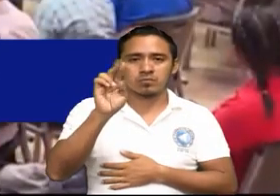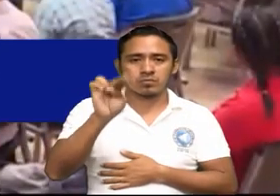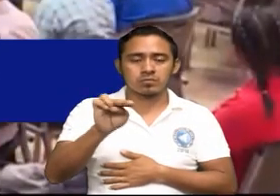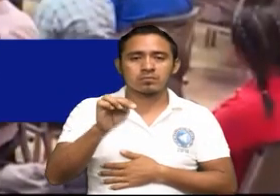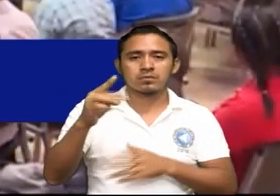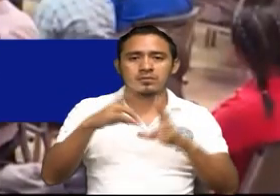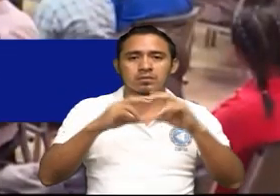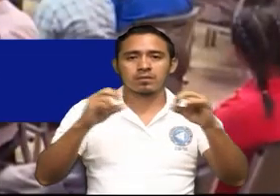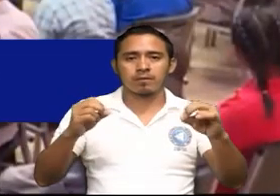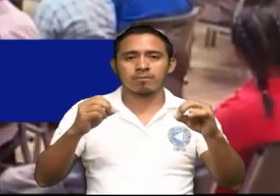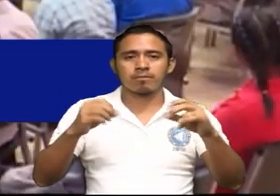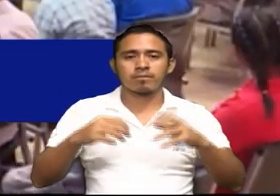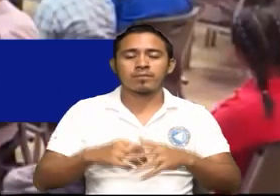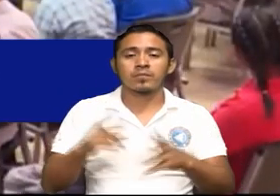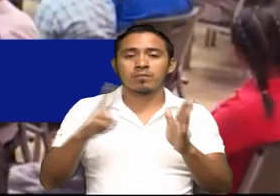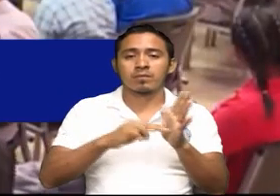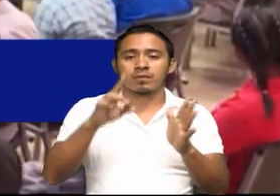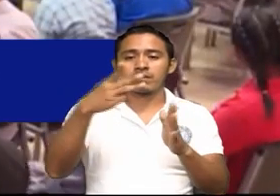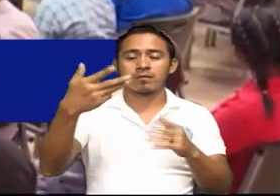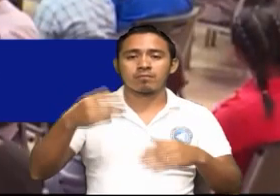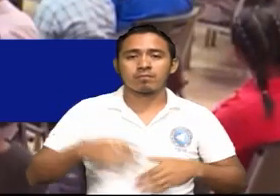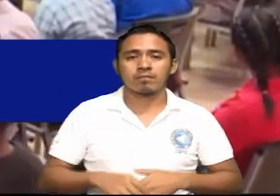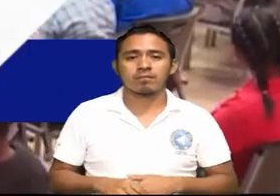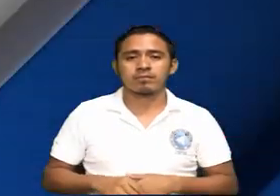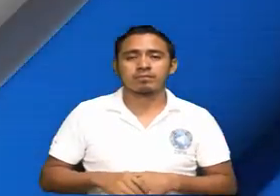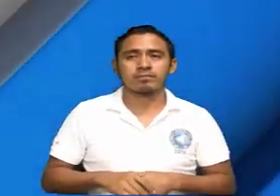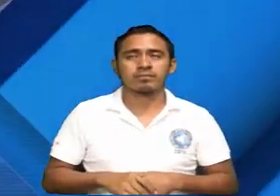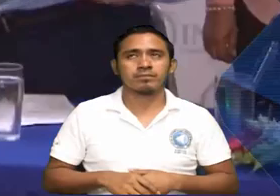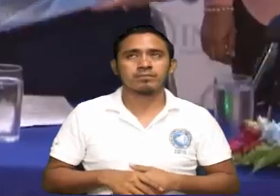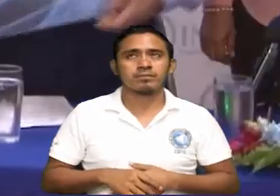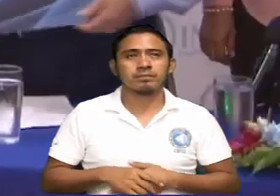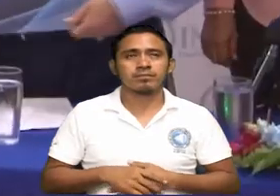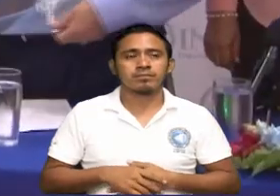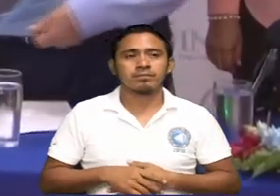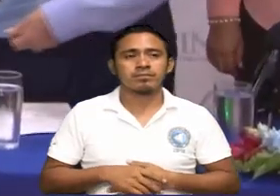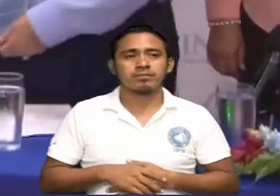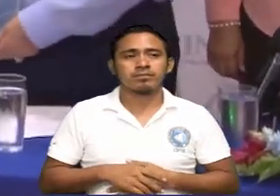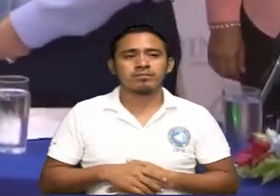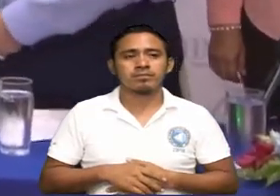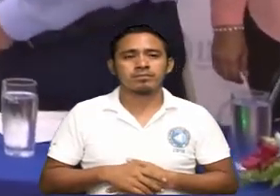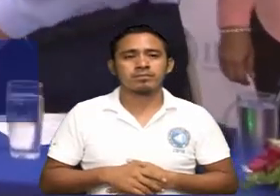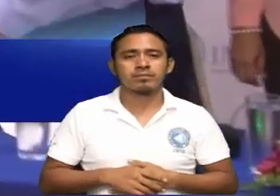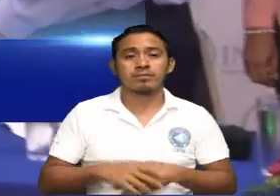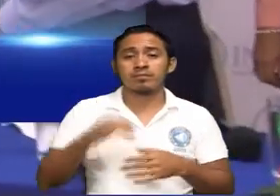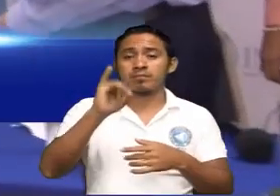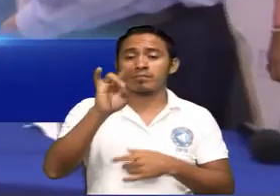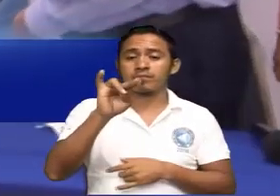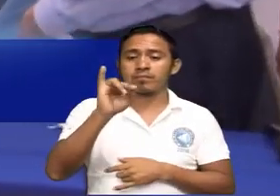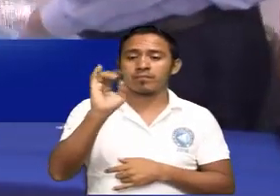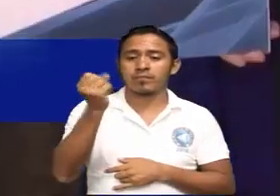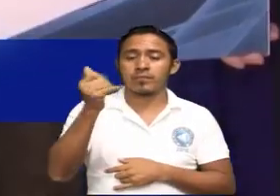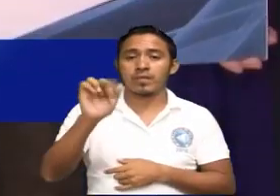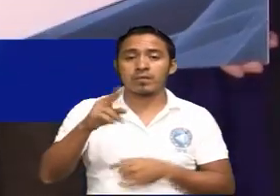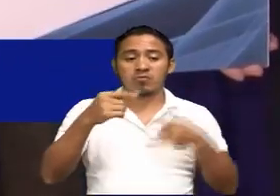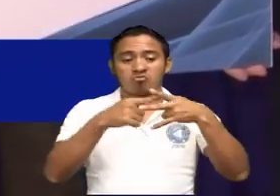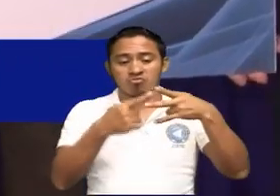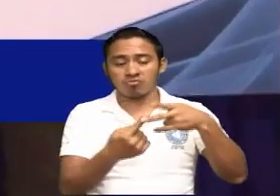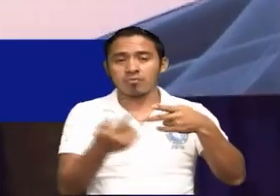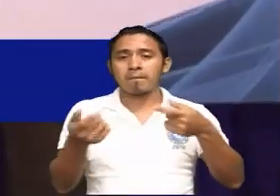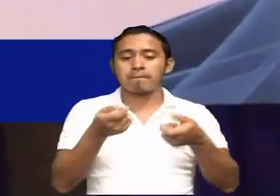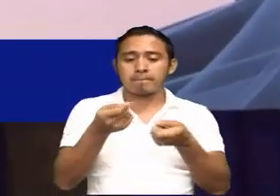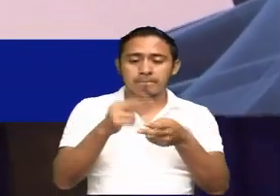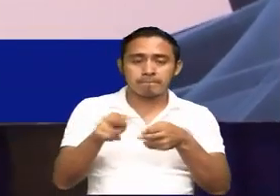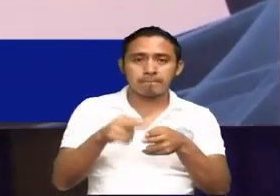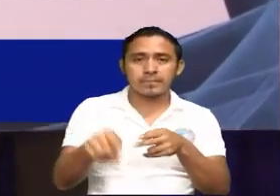Hackathon 2019. INICER entregó doble indemnización de póliza